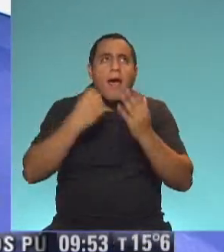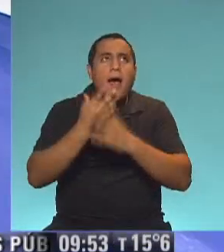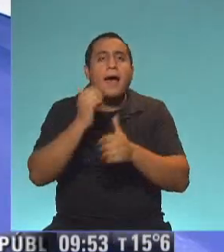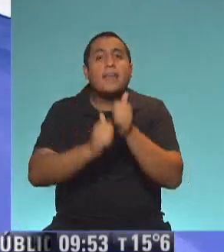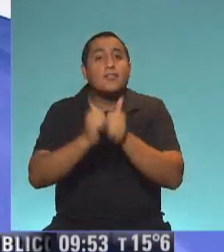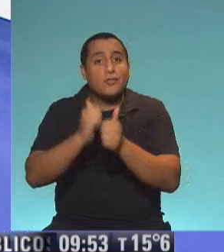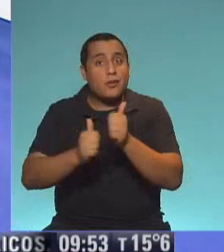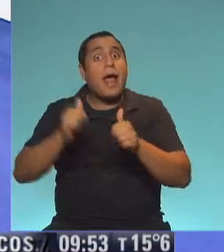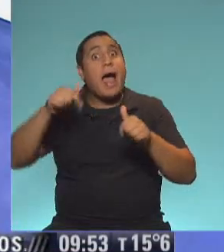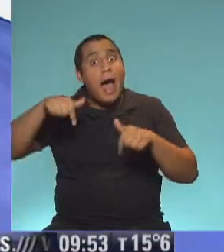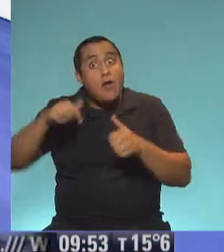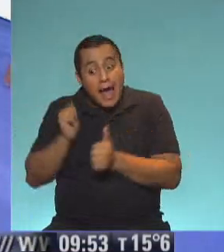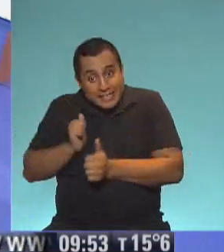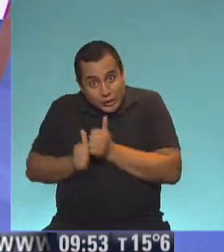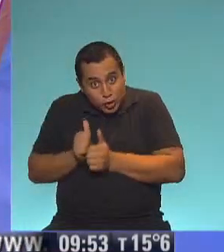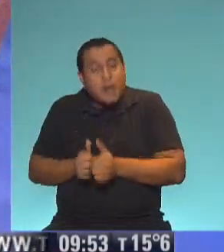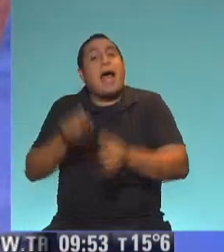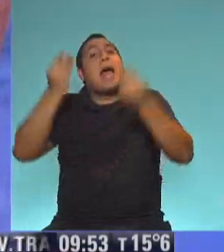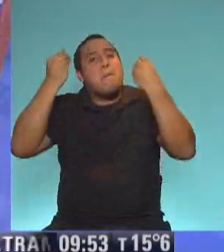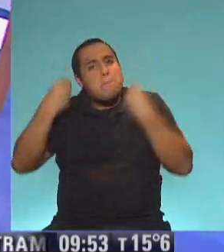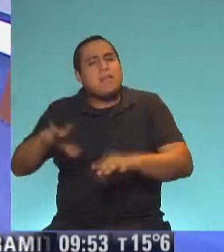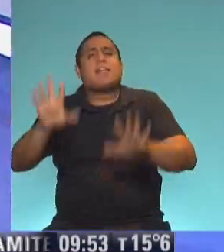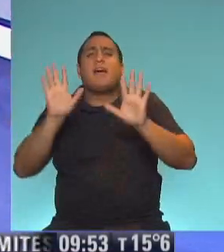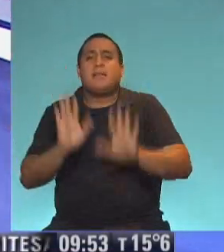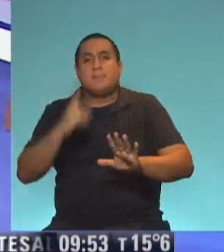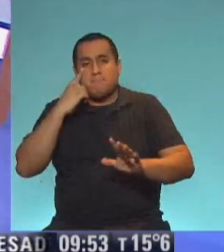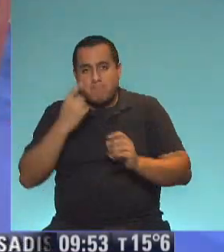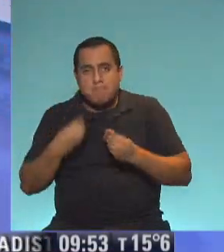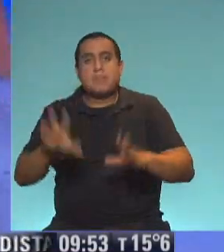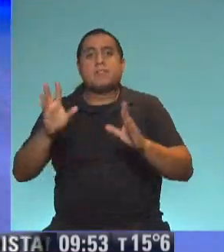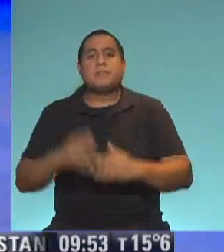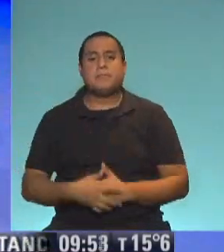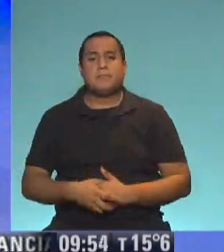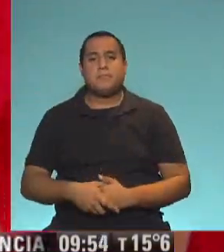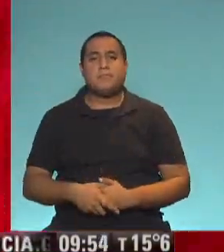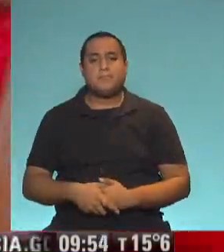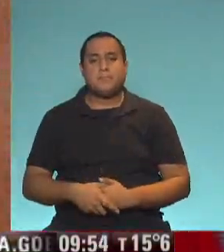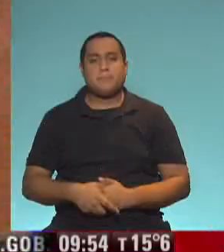y esta historia comienza así. Chana, maná, maná, maná, maná, maná, maná,